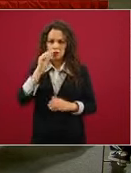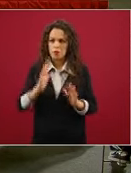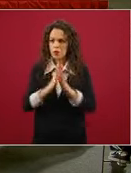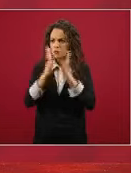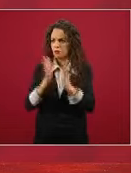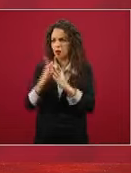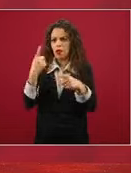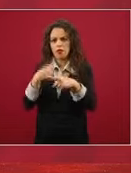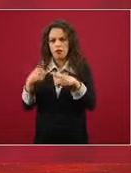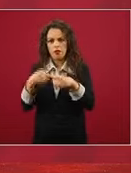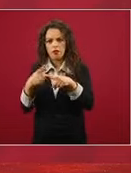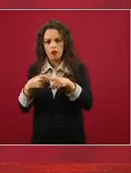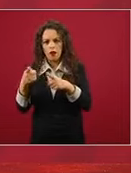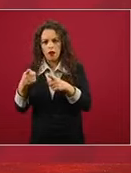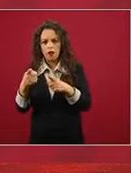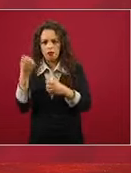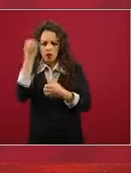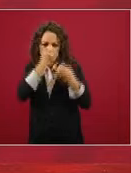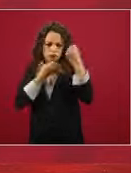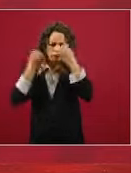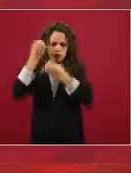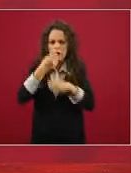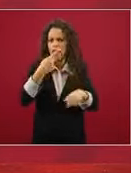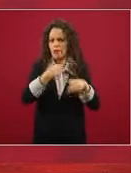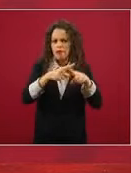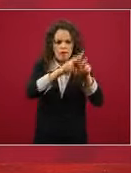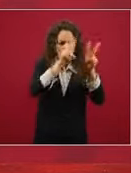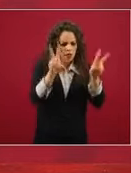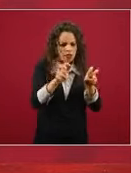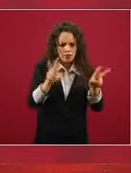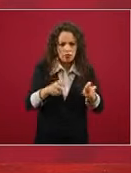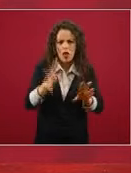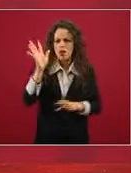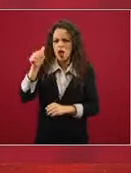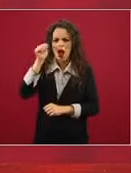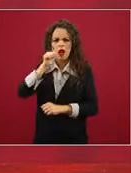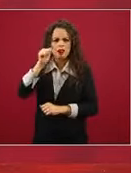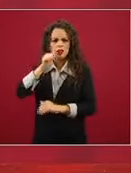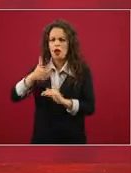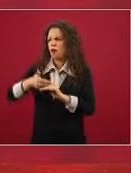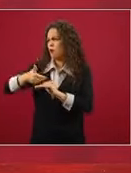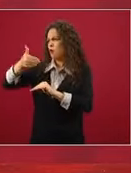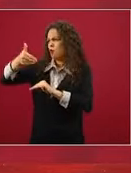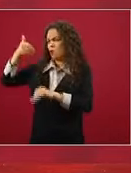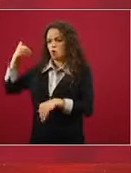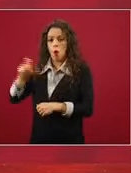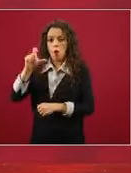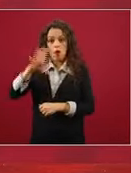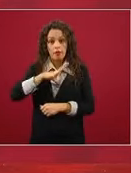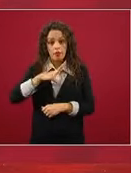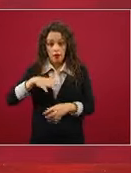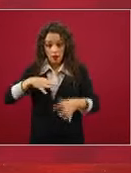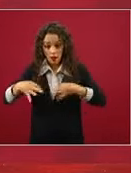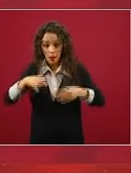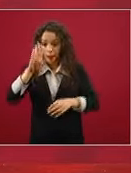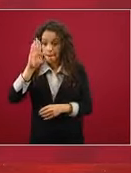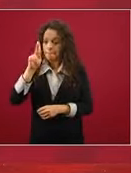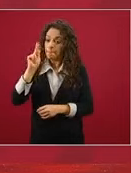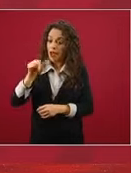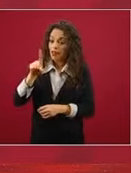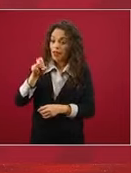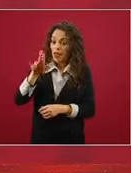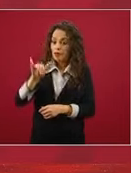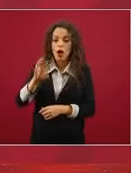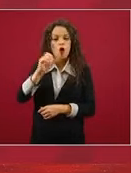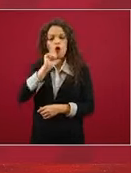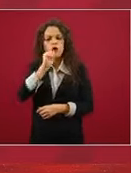estudios clínicos de distintos temas, lo ha hecho siempre, lo hace en pandemias, fuera de pandemias. Tenemos una comunidad científica muy